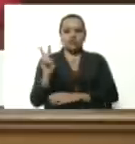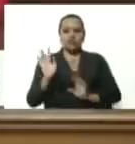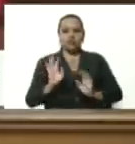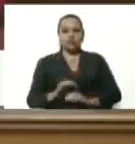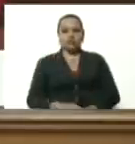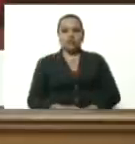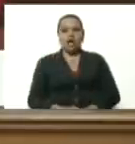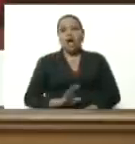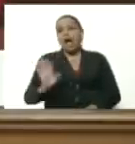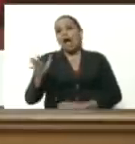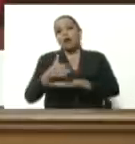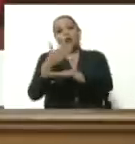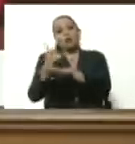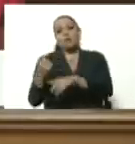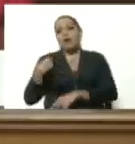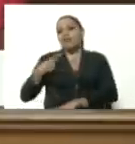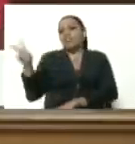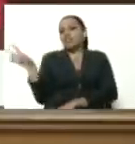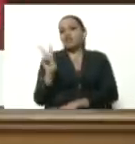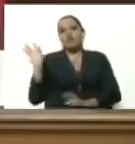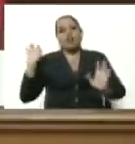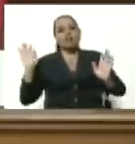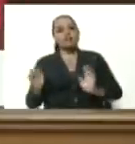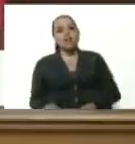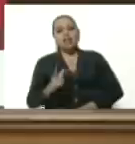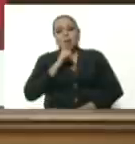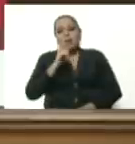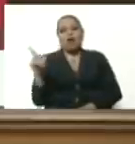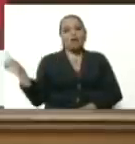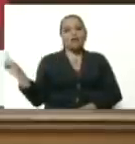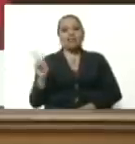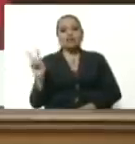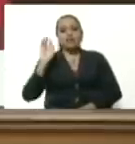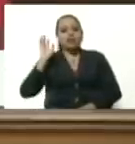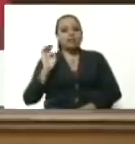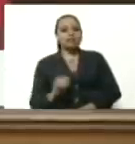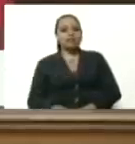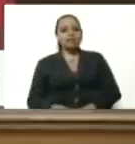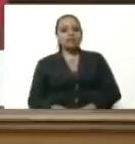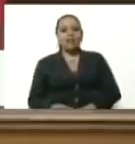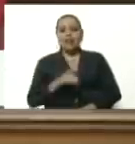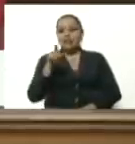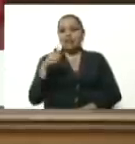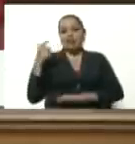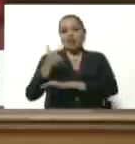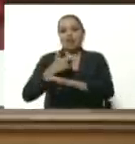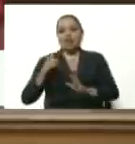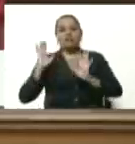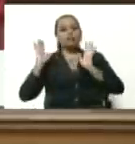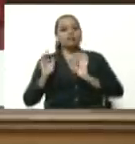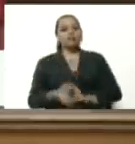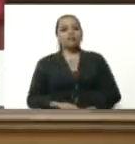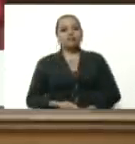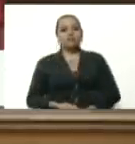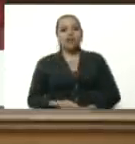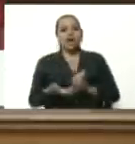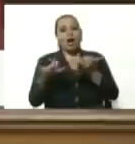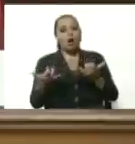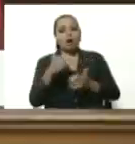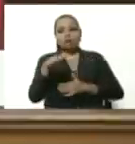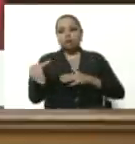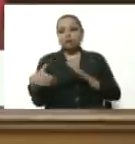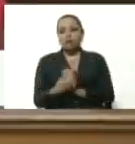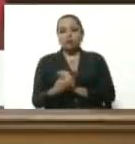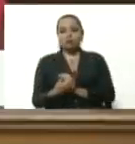Que los agresores somos nosotros, que los malos somos nosotros, que es el régimen. Preparémonos entonces todos y todas